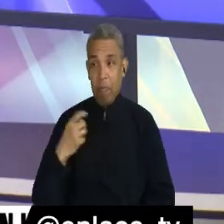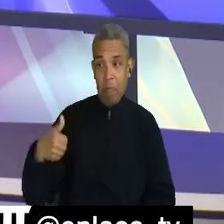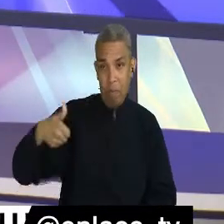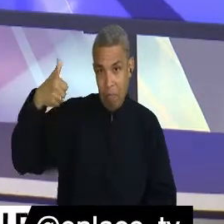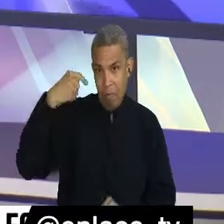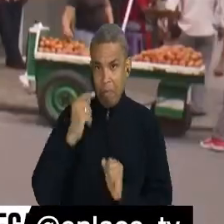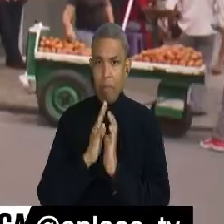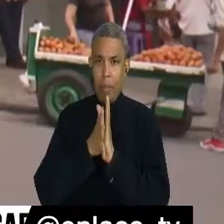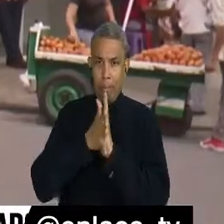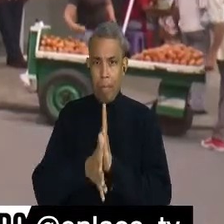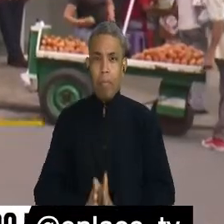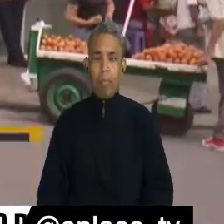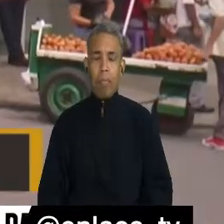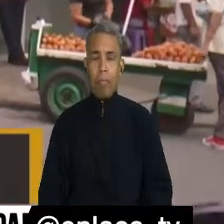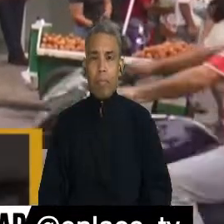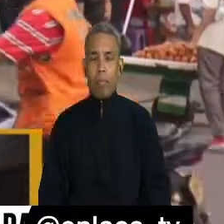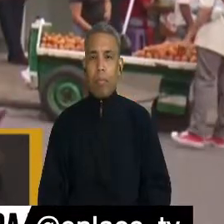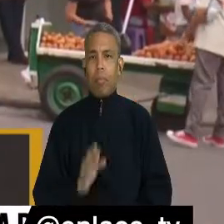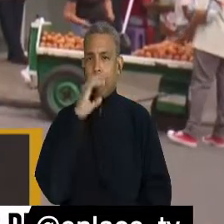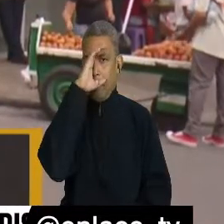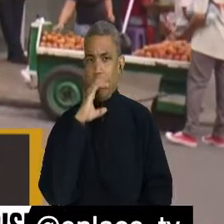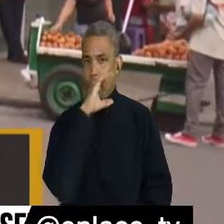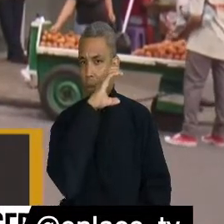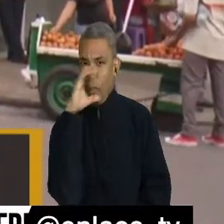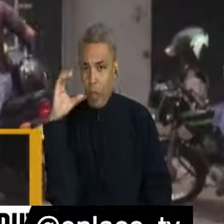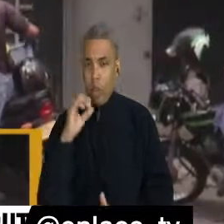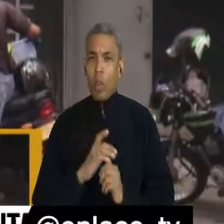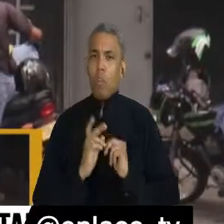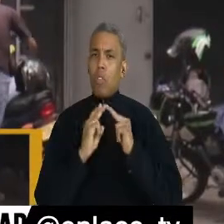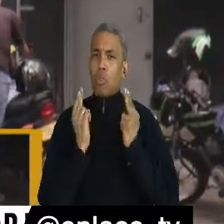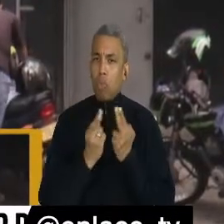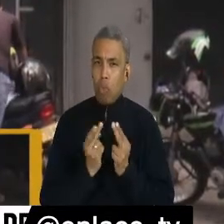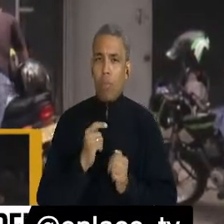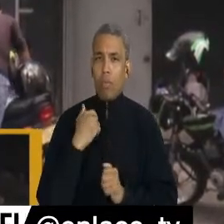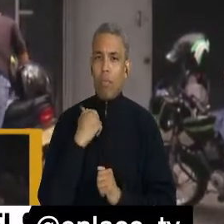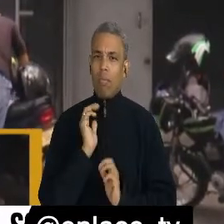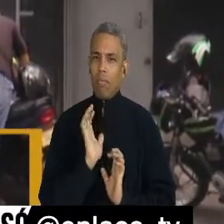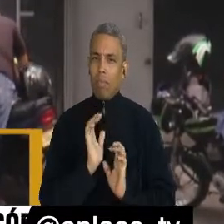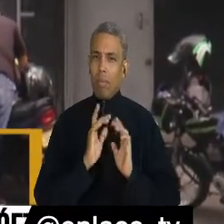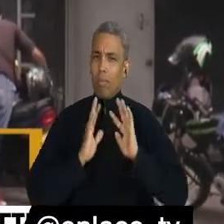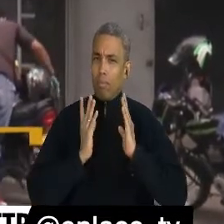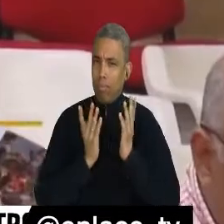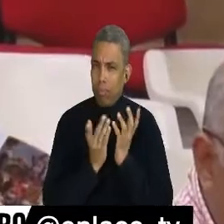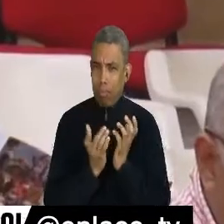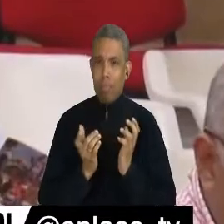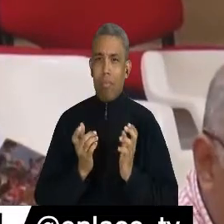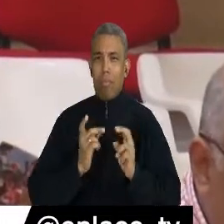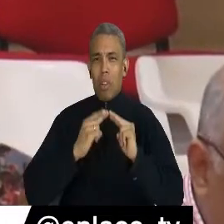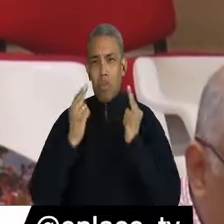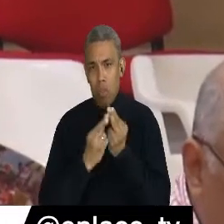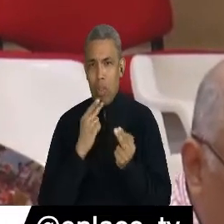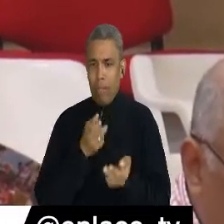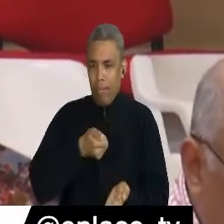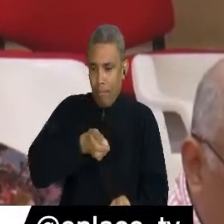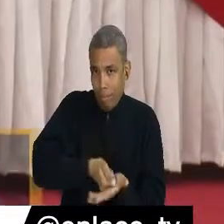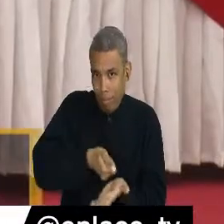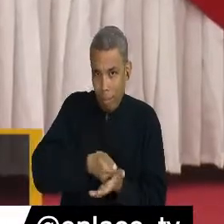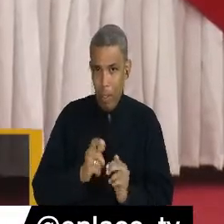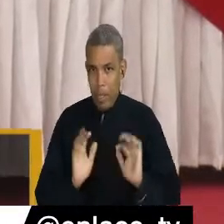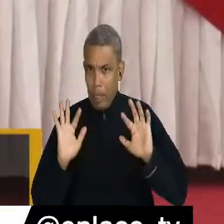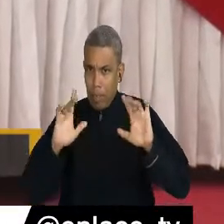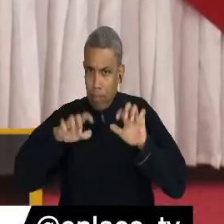entidad. La Caja de Compensación Familiar de Barranca Bermeja, Cafaba, realizó su Asamblea General de Asociados. El director ejecutivo de la Caja se